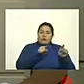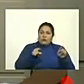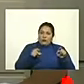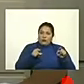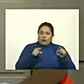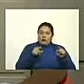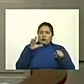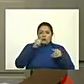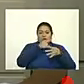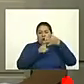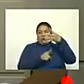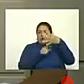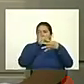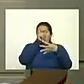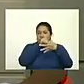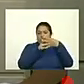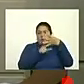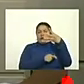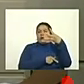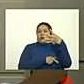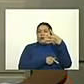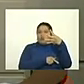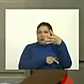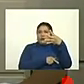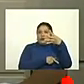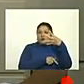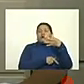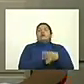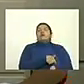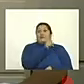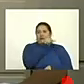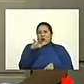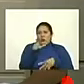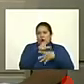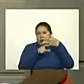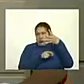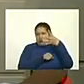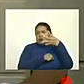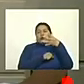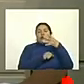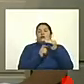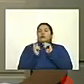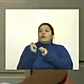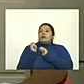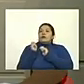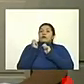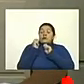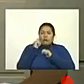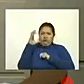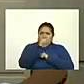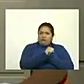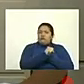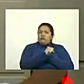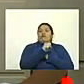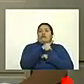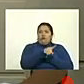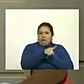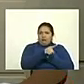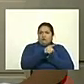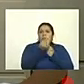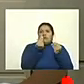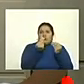cuatro funcionarios públicos que actúan en el momento de la adjudicación. Cuando uno entra a